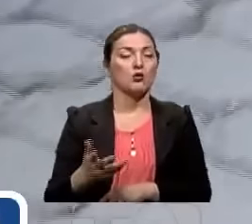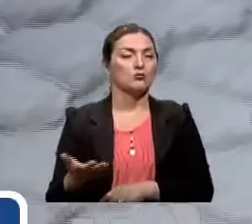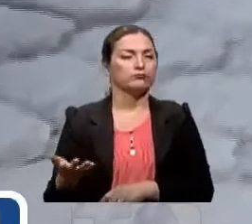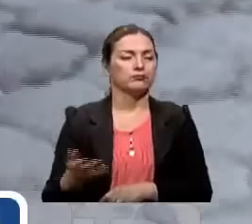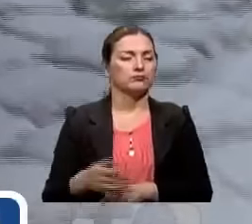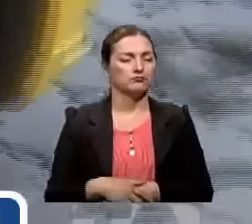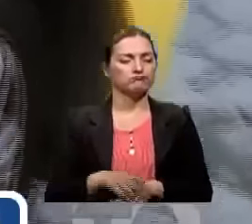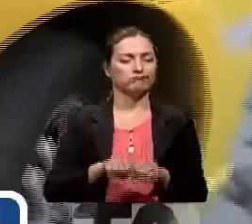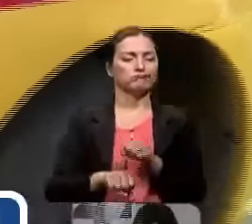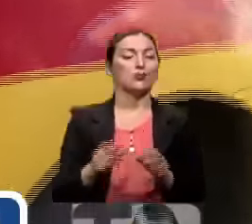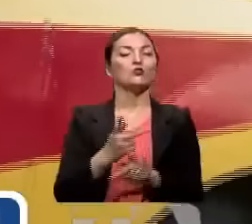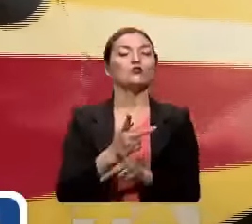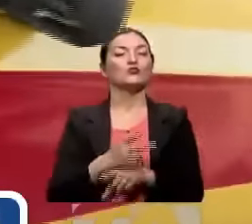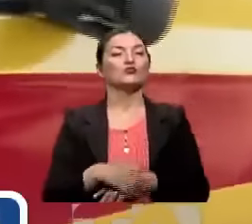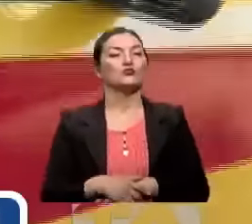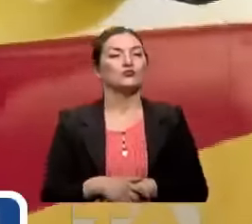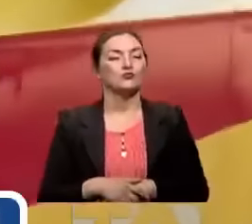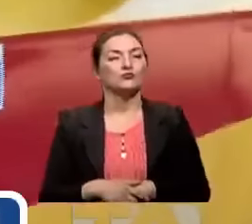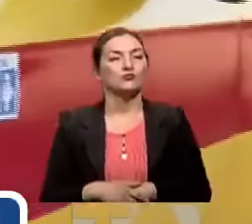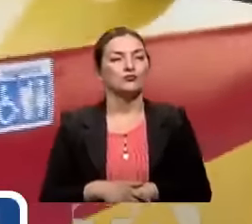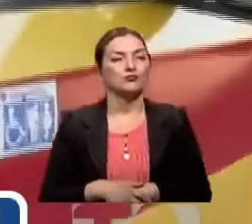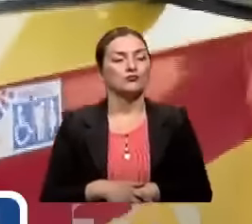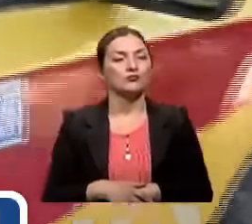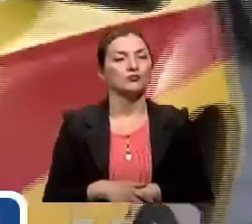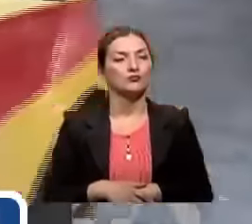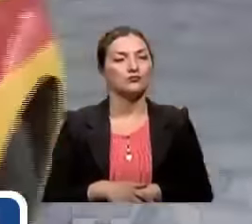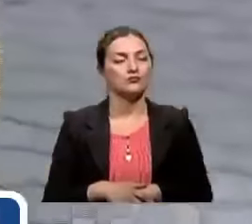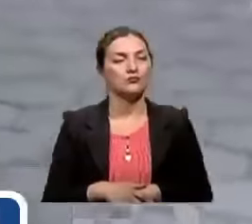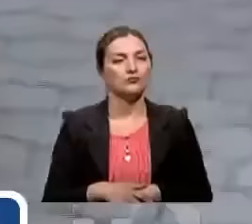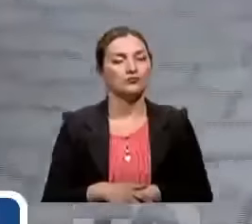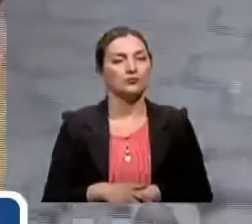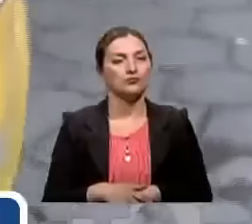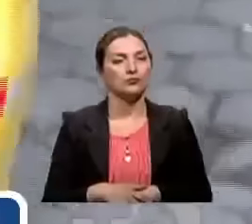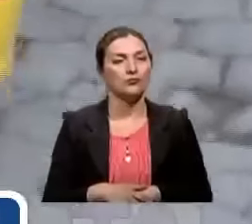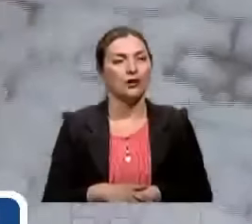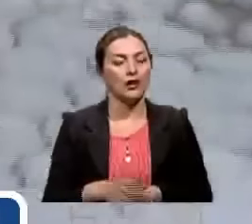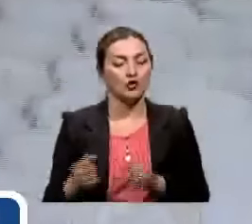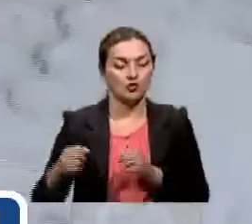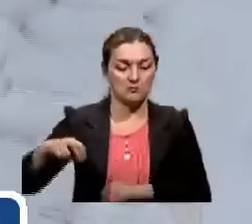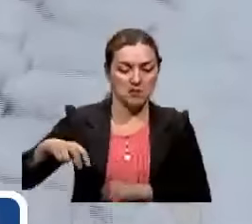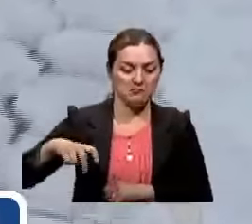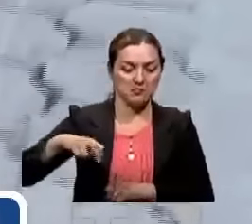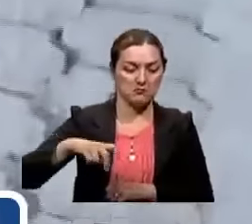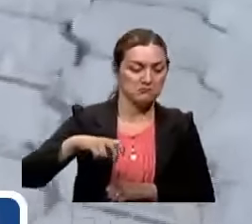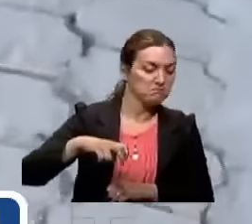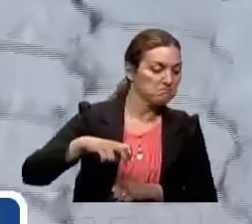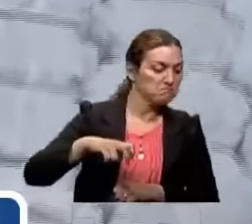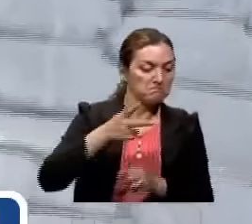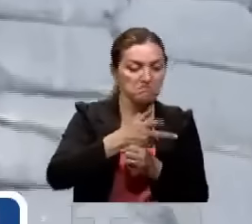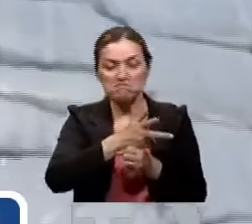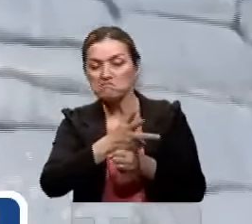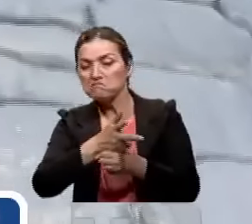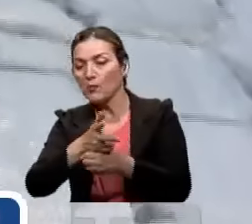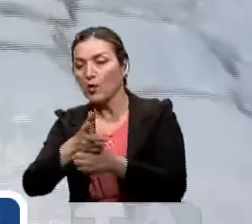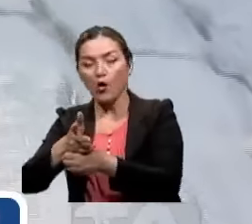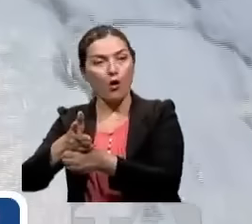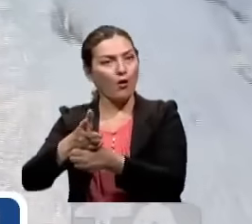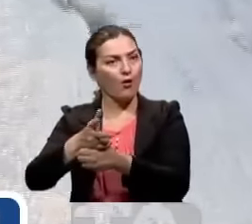generar más daños justamente en esta parte donde se genera el caos vehicular. Si nosotros cruzamos la calle, nos vamos a dar cuenta cómo se encuentran